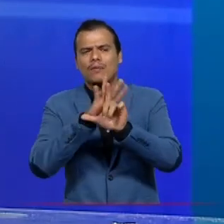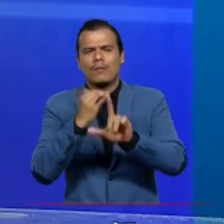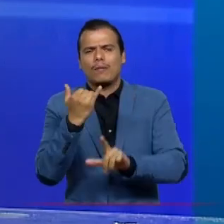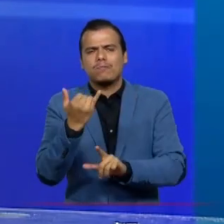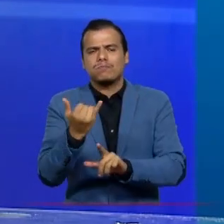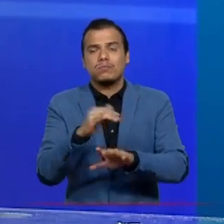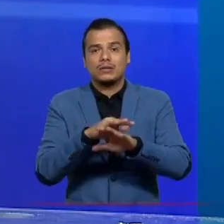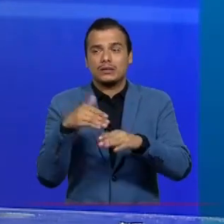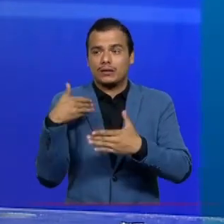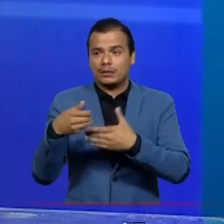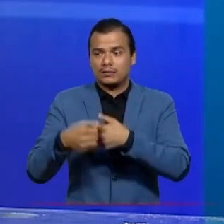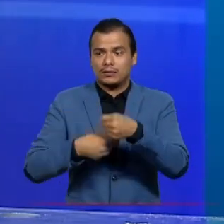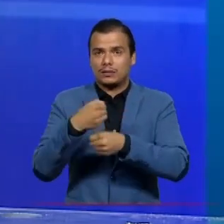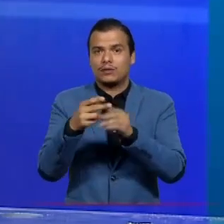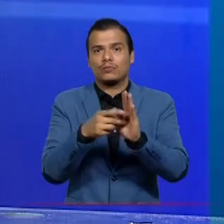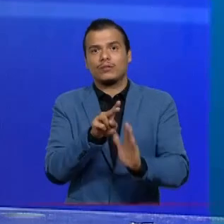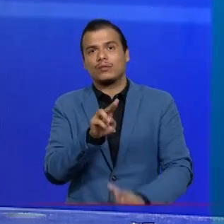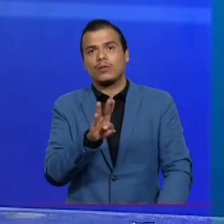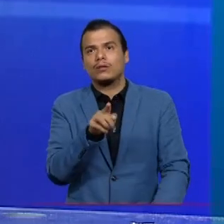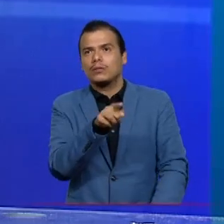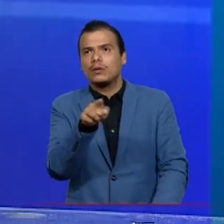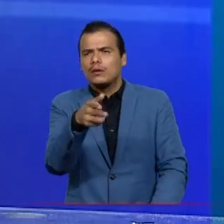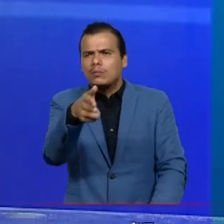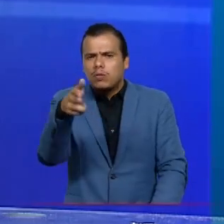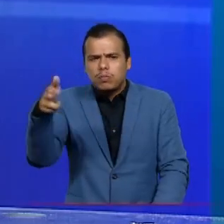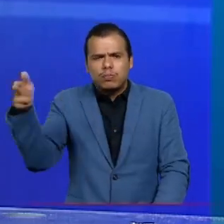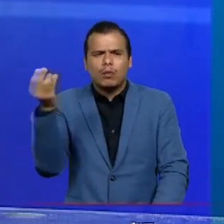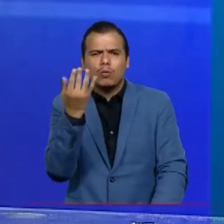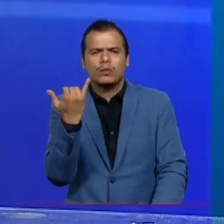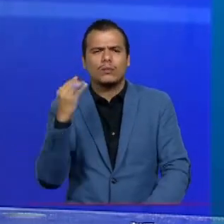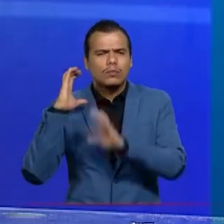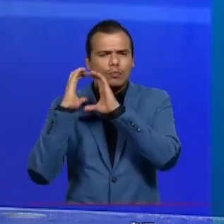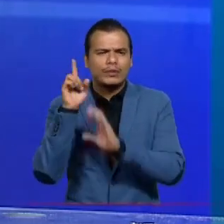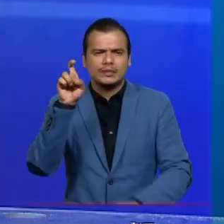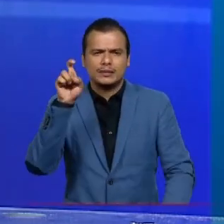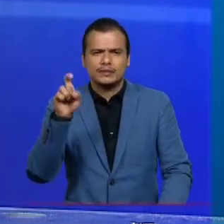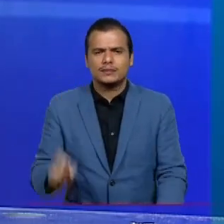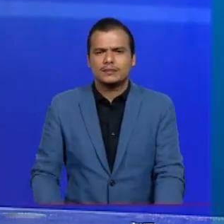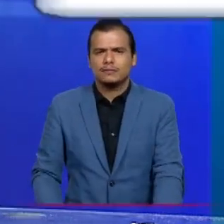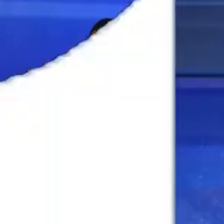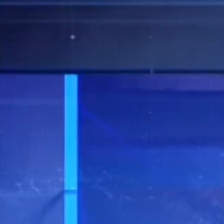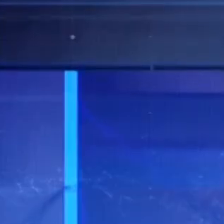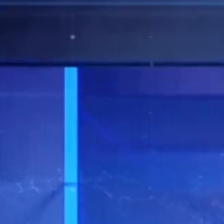en lo que va del año ya son más de seis los homicidios en la capital del